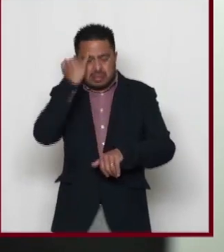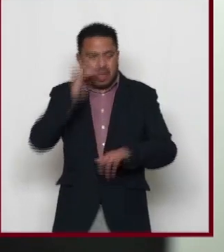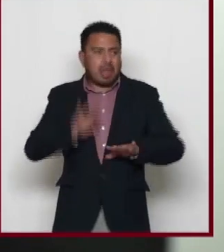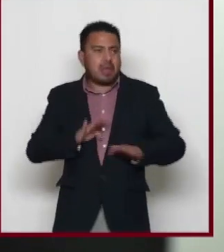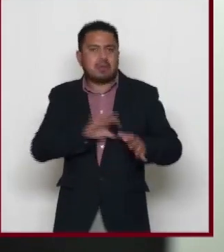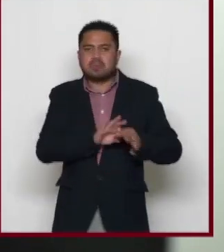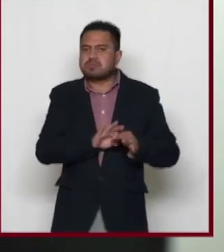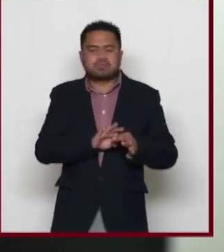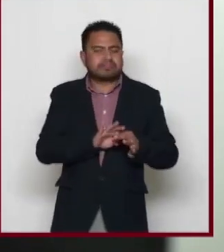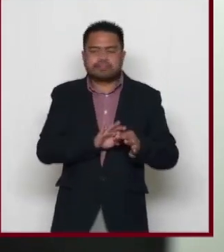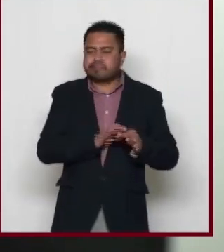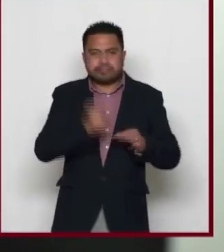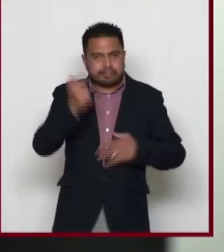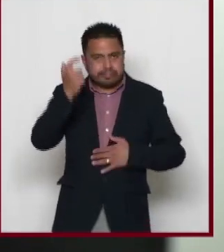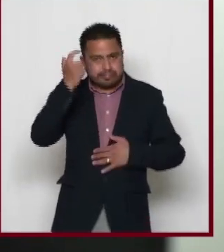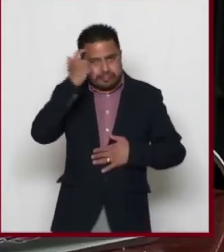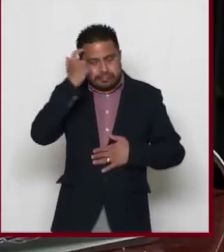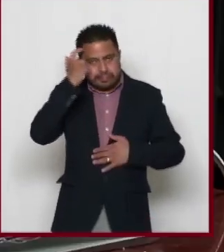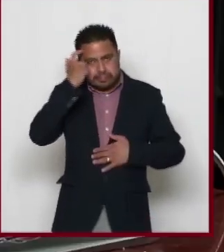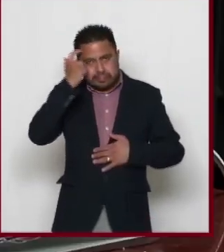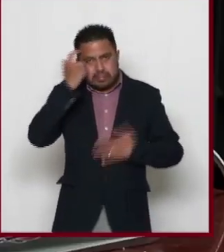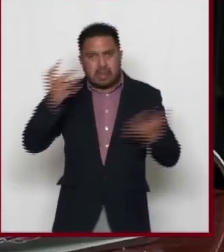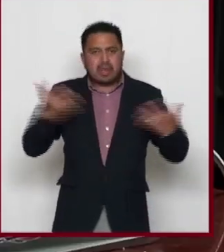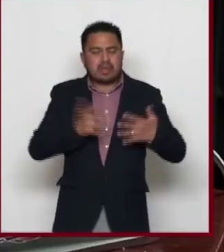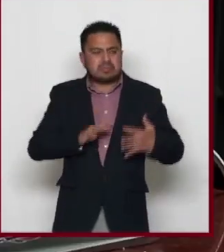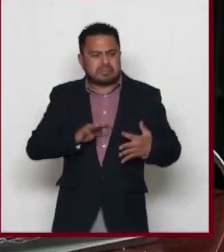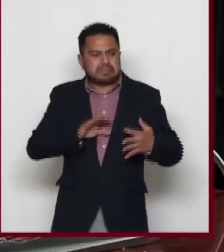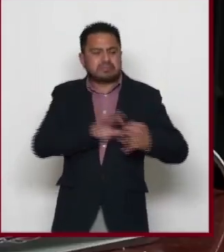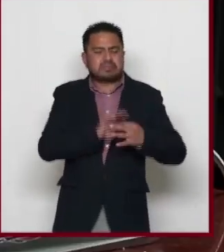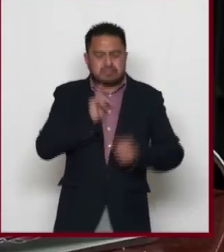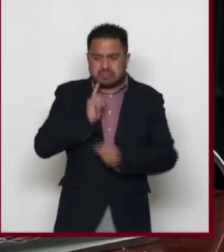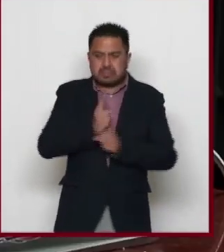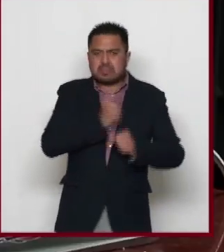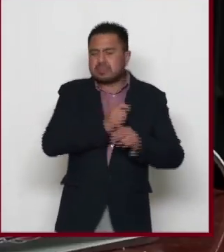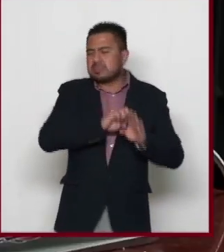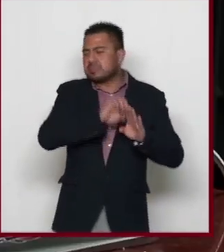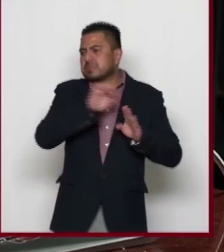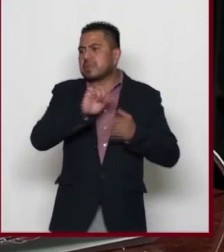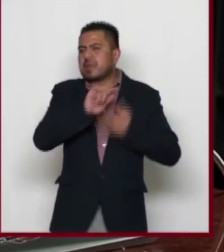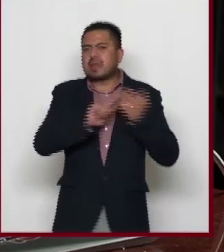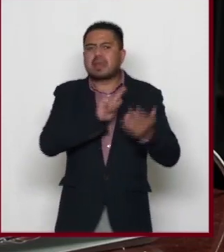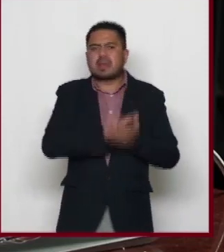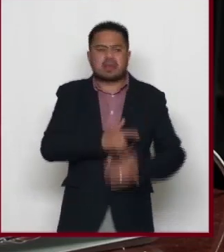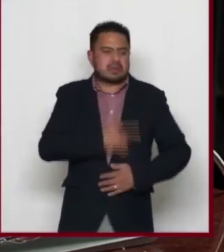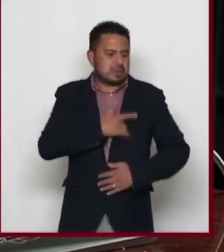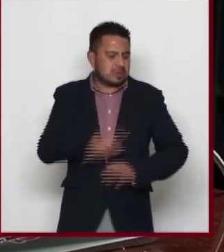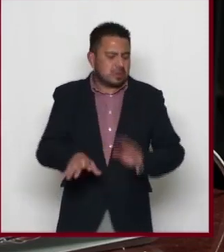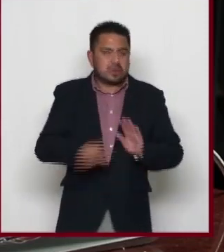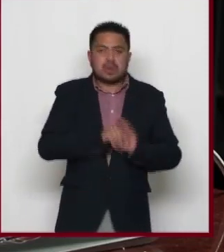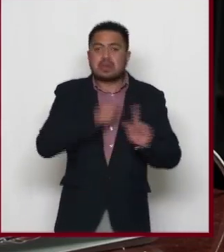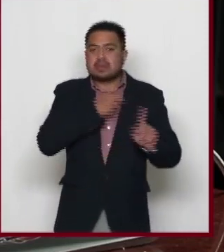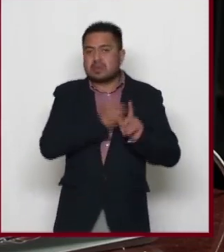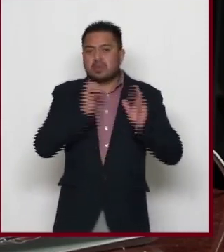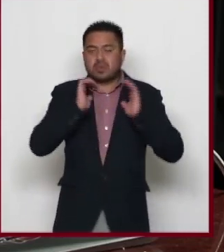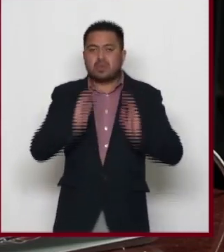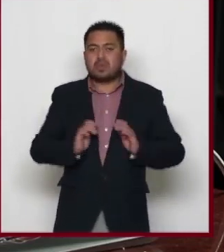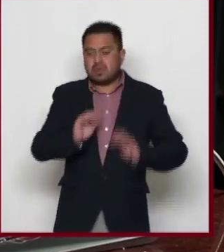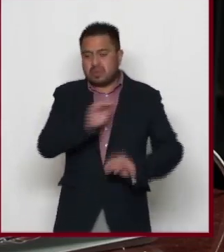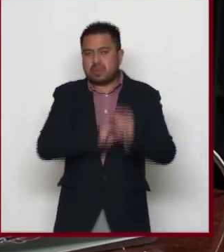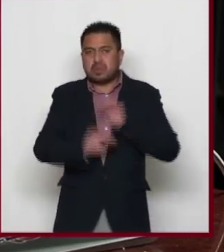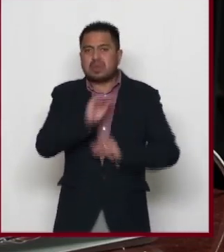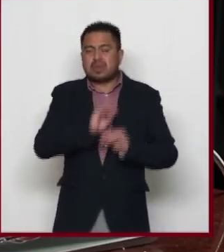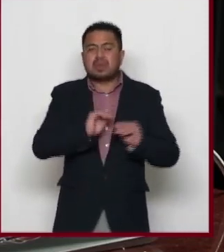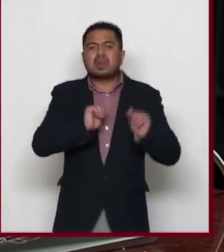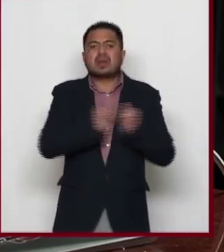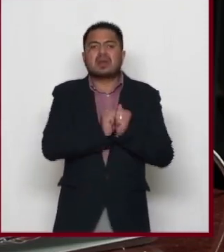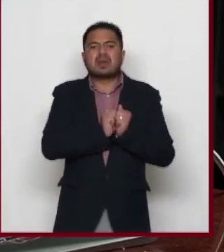y hacer experimentos que no son ideales, pero con el cerebro hacerlos ideales y darse cuenta, por ejemplo, de la ley